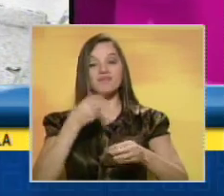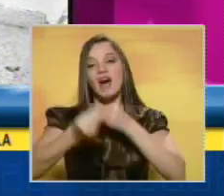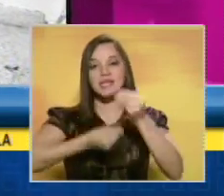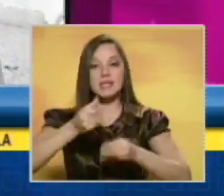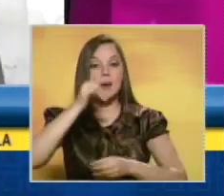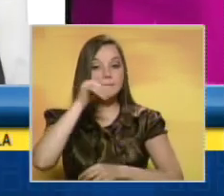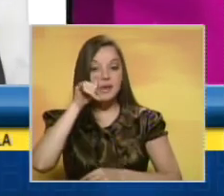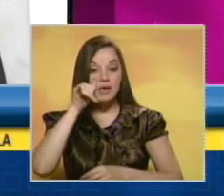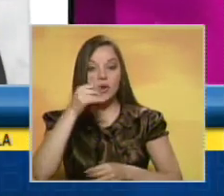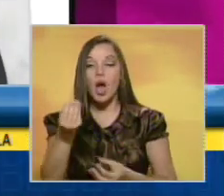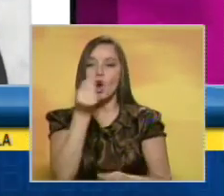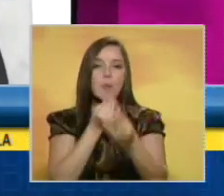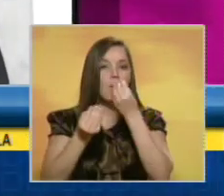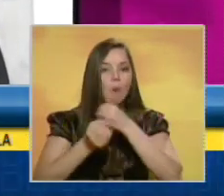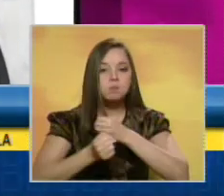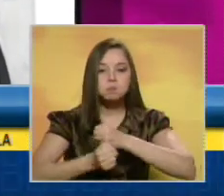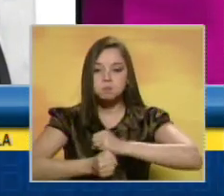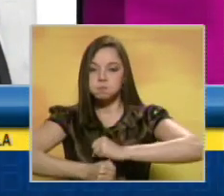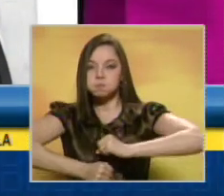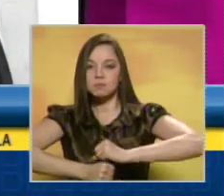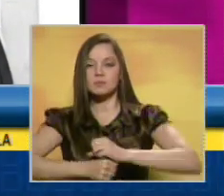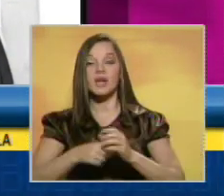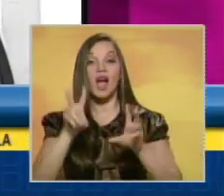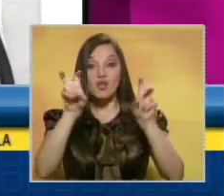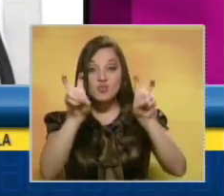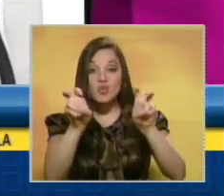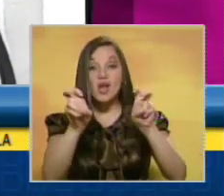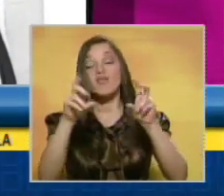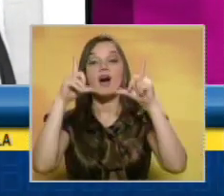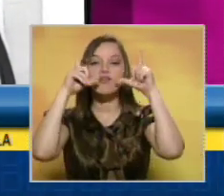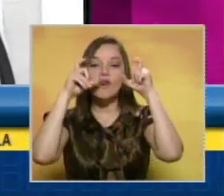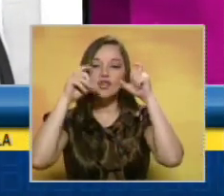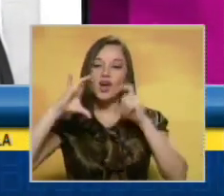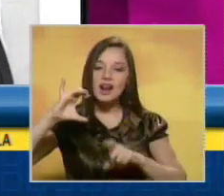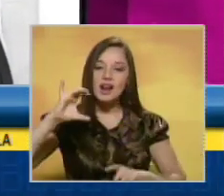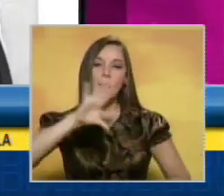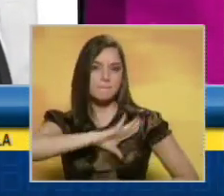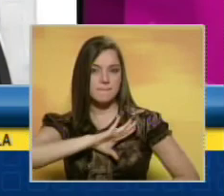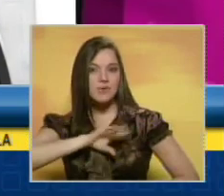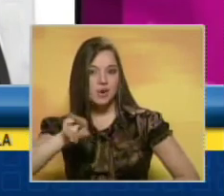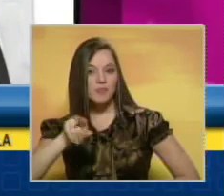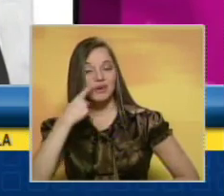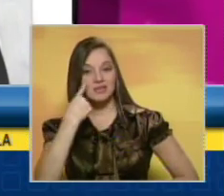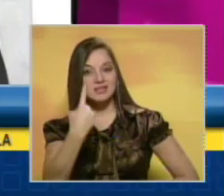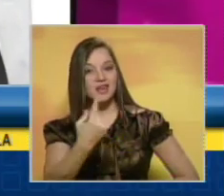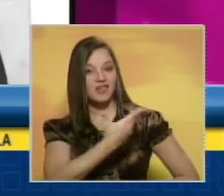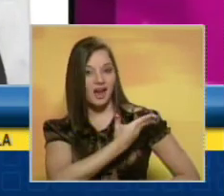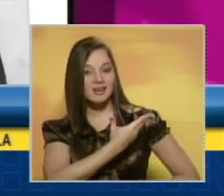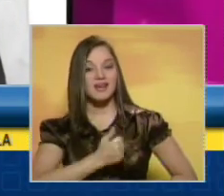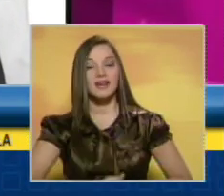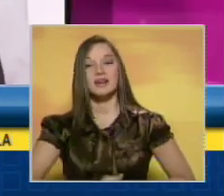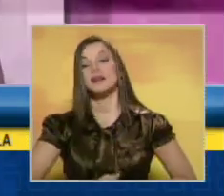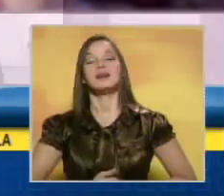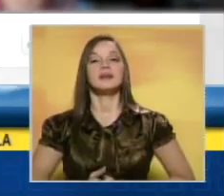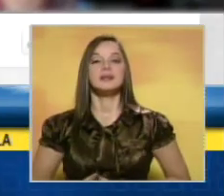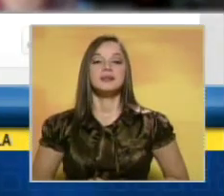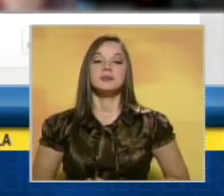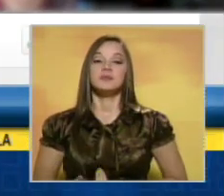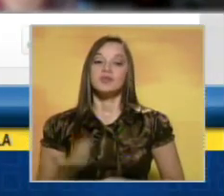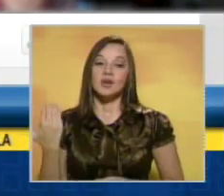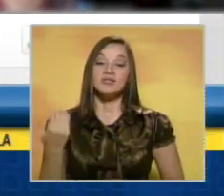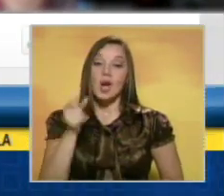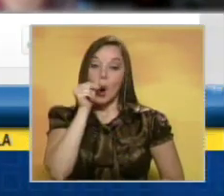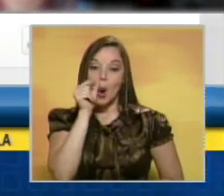ganar kilos y una nueva fotografía en su cuenta de Instagram lo deja claro tal y como lo vemos en nuestra pantalla.